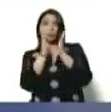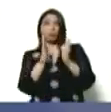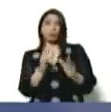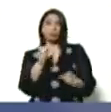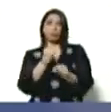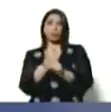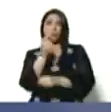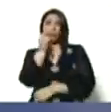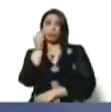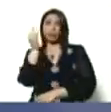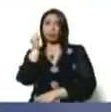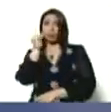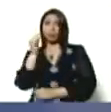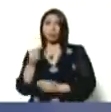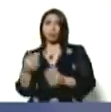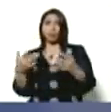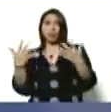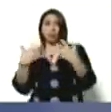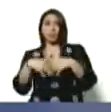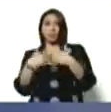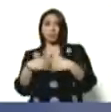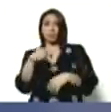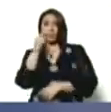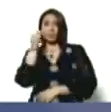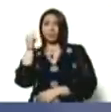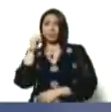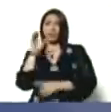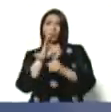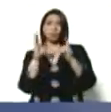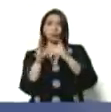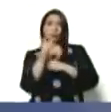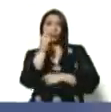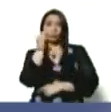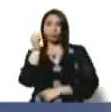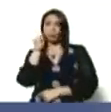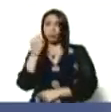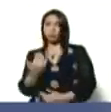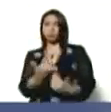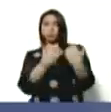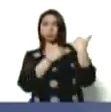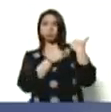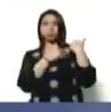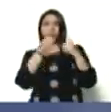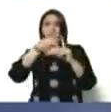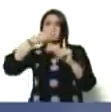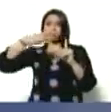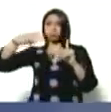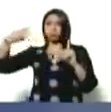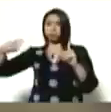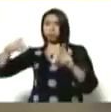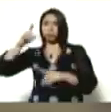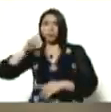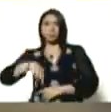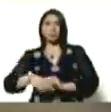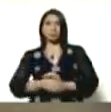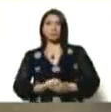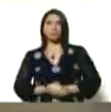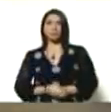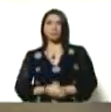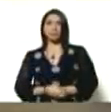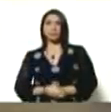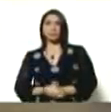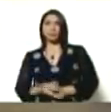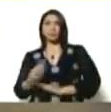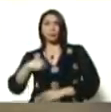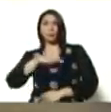trabajadores, con los empresarios, con los cultores, con los representantes de la sexodiversidad, con aquellos que, con